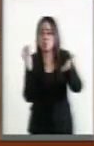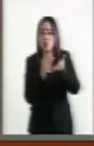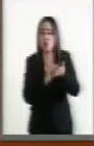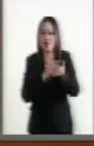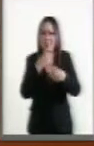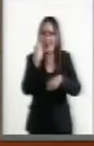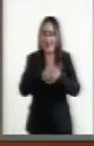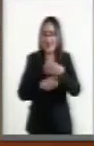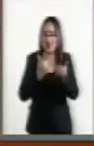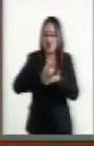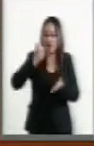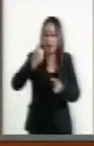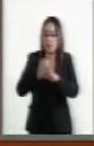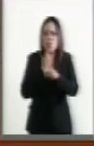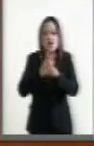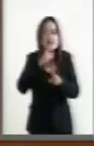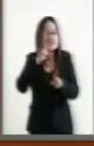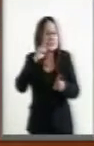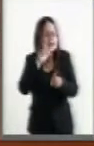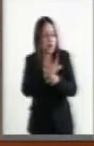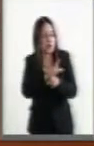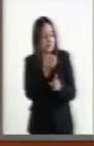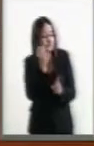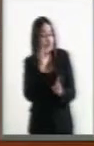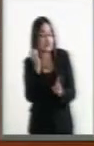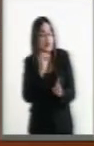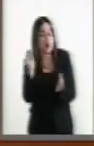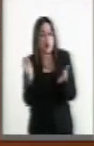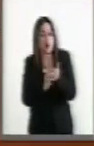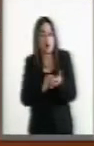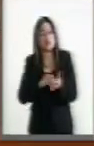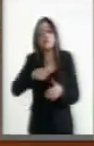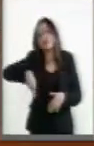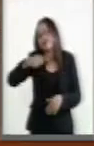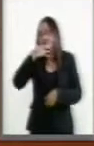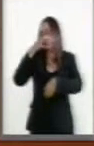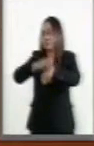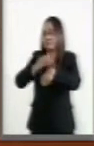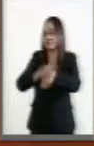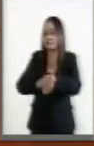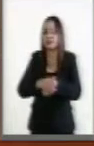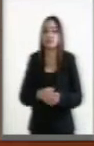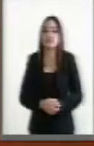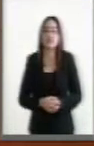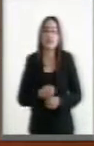el abuso sexual. Esto es algo que a diario